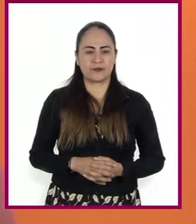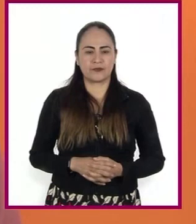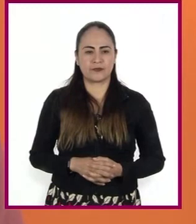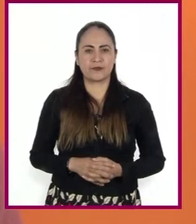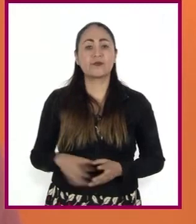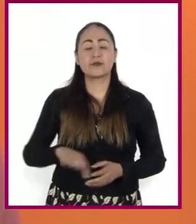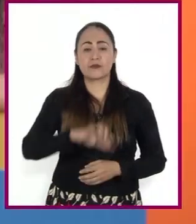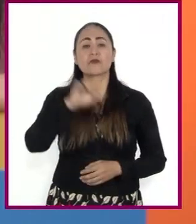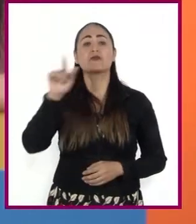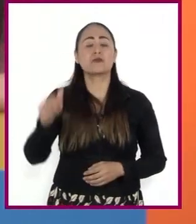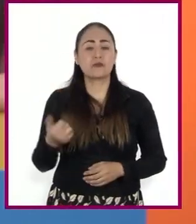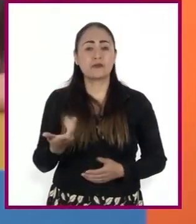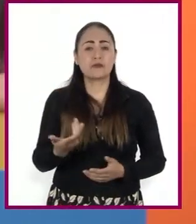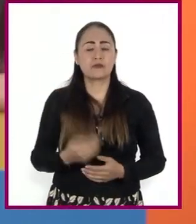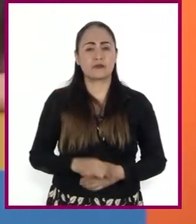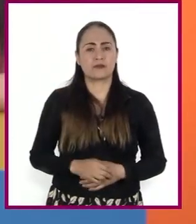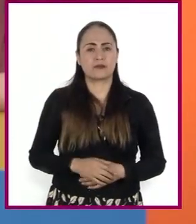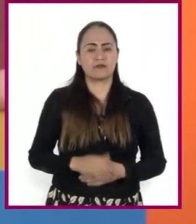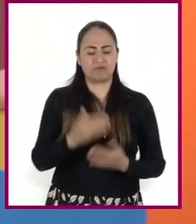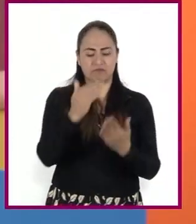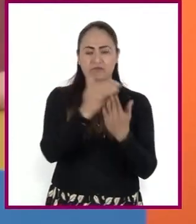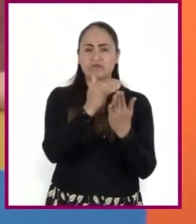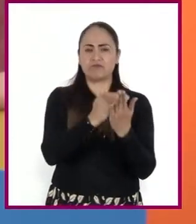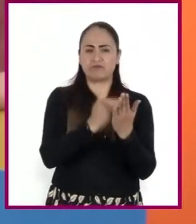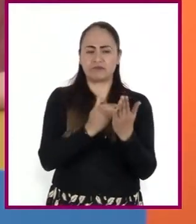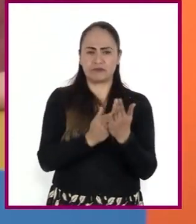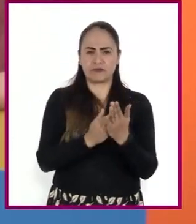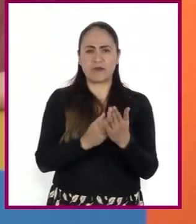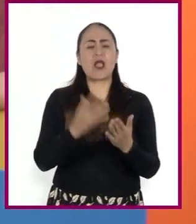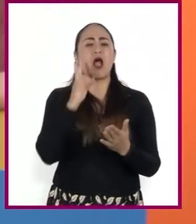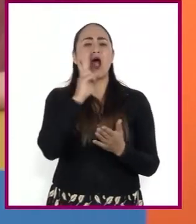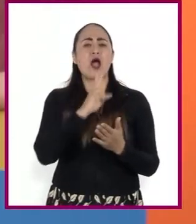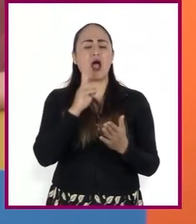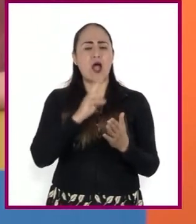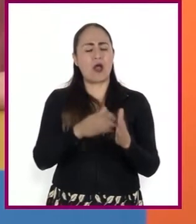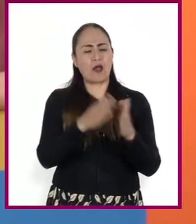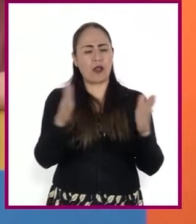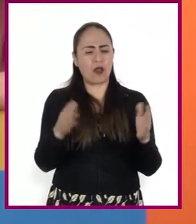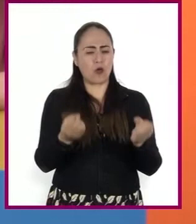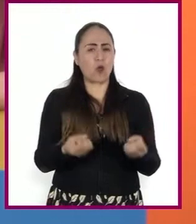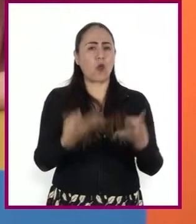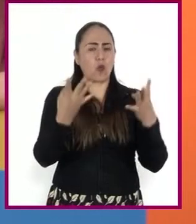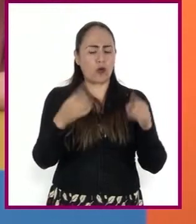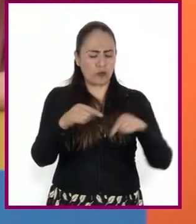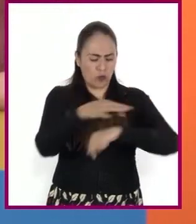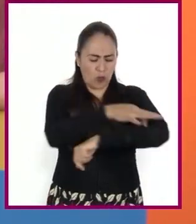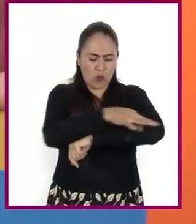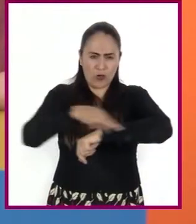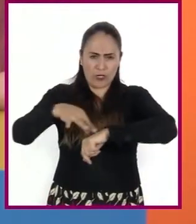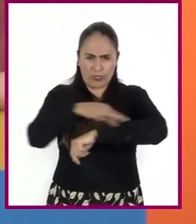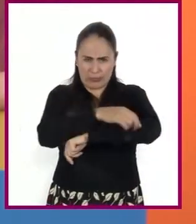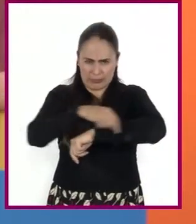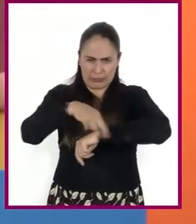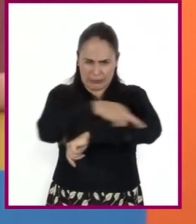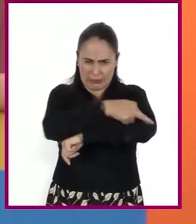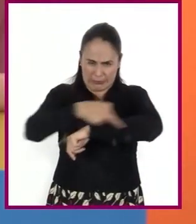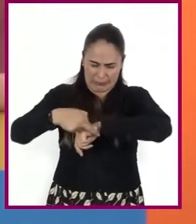¿Qué sigue, maestra? Ahora vuelve a medir las velas verificando que hayan quedado del mismo